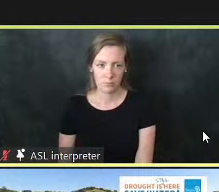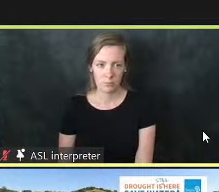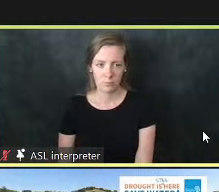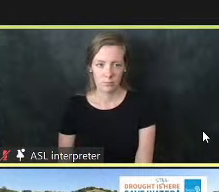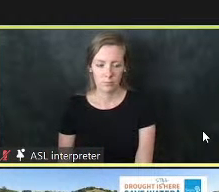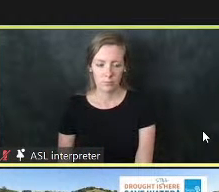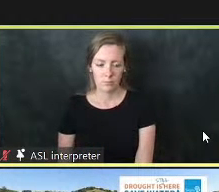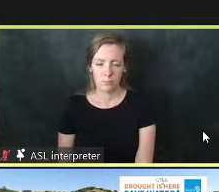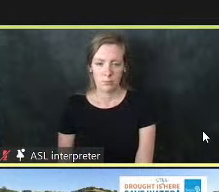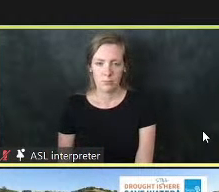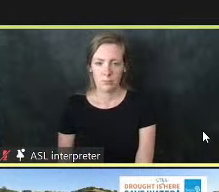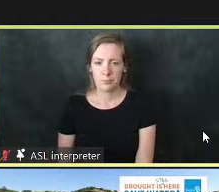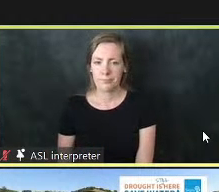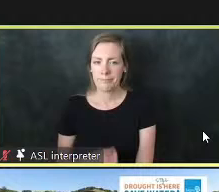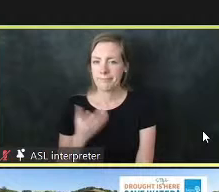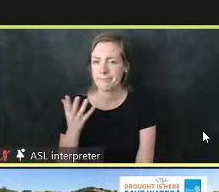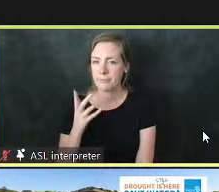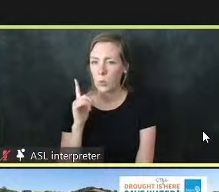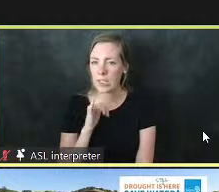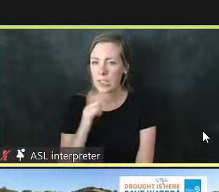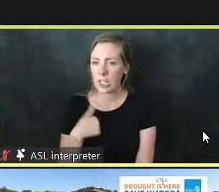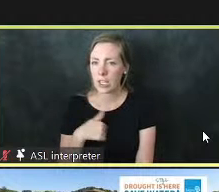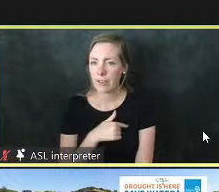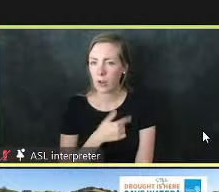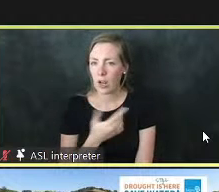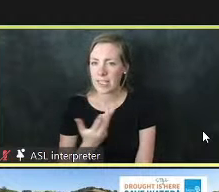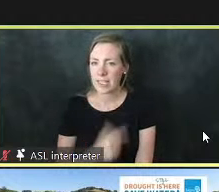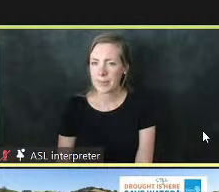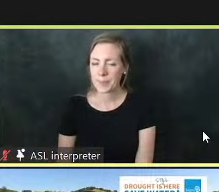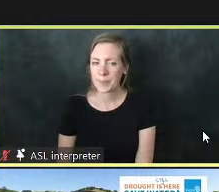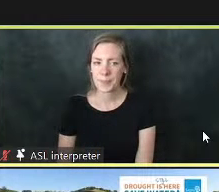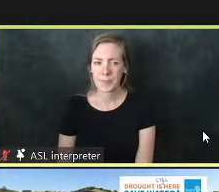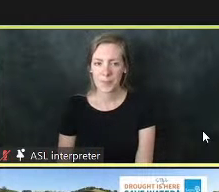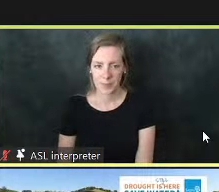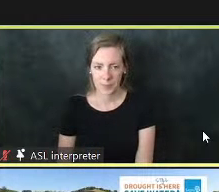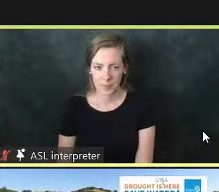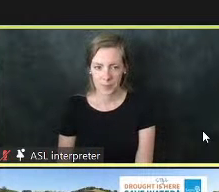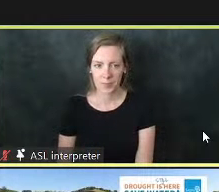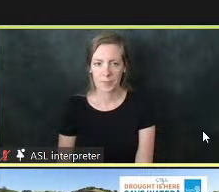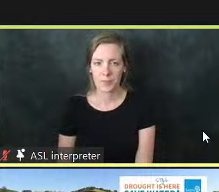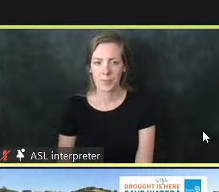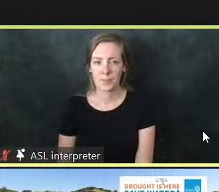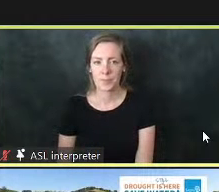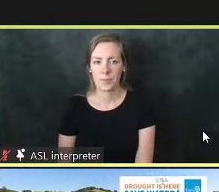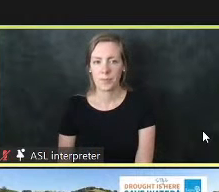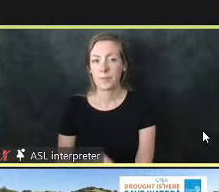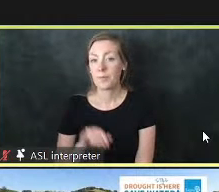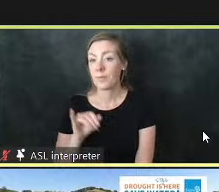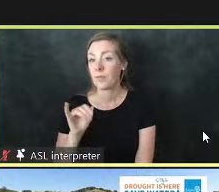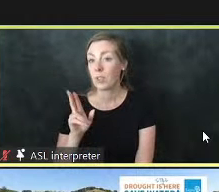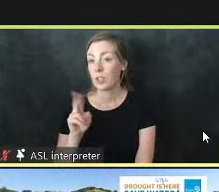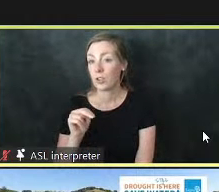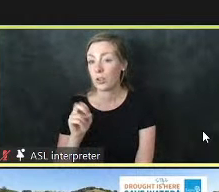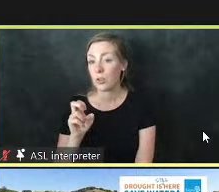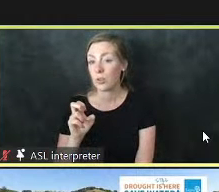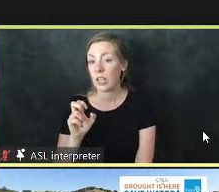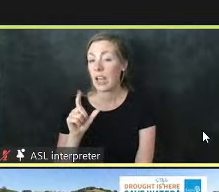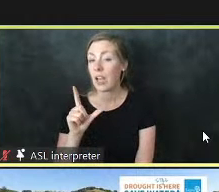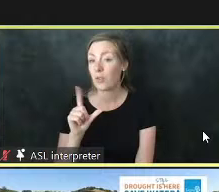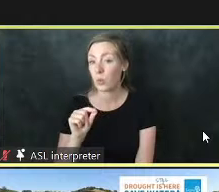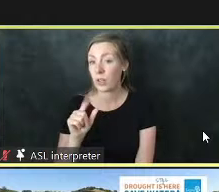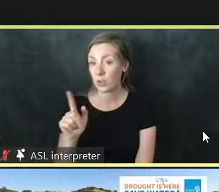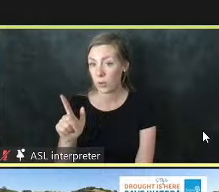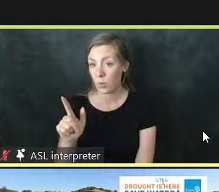So what does this look like for Santa Aquí Rosa? esto era como In esto es lo que June of tenía para 2021, junio del the 2021, Santa